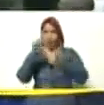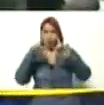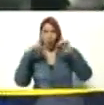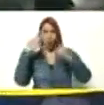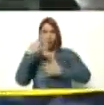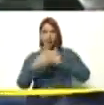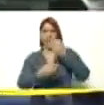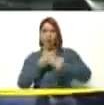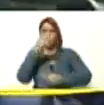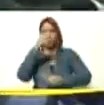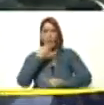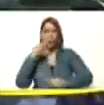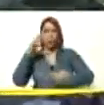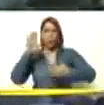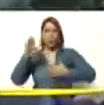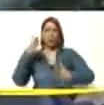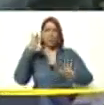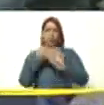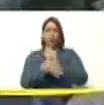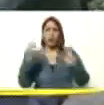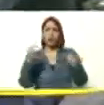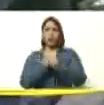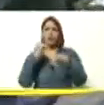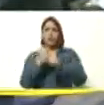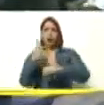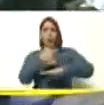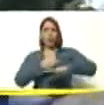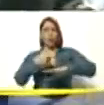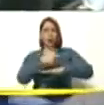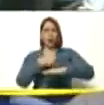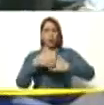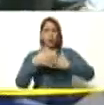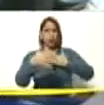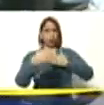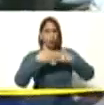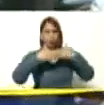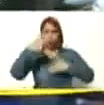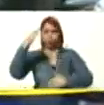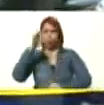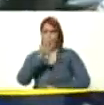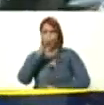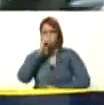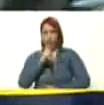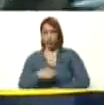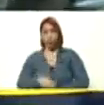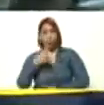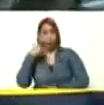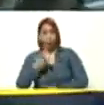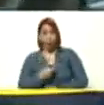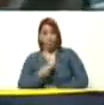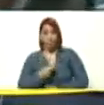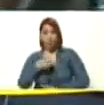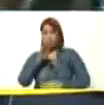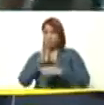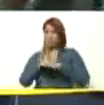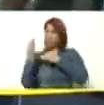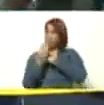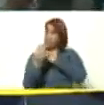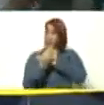realizado promesas en cuanto a lo que será su gestión de gobierno para los próximos 4 años. Hombre prevenido vale por 2.